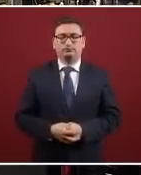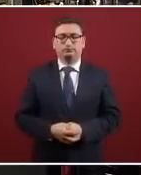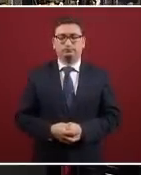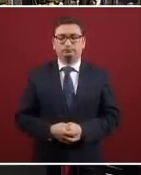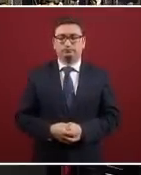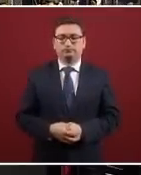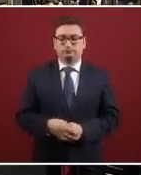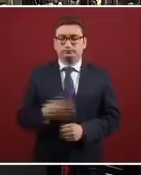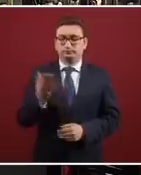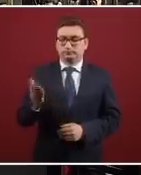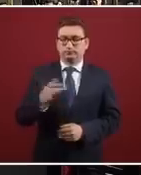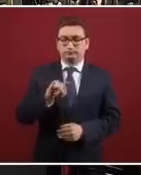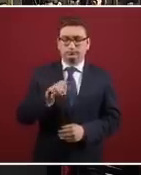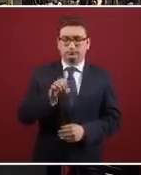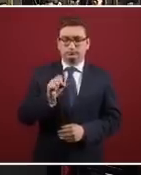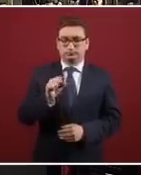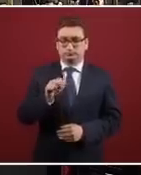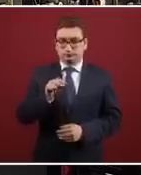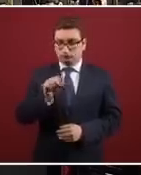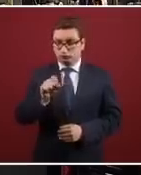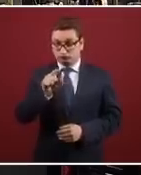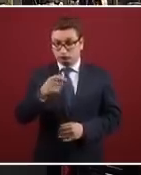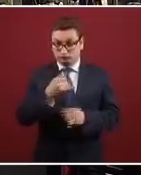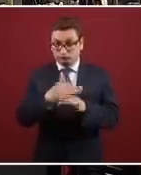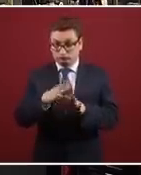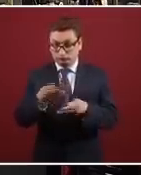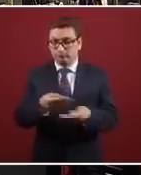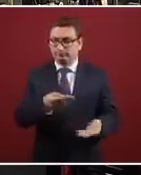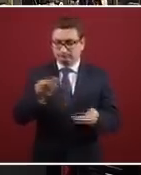Jesús entrega toda la información.